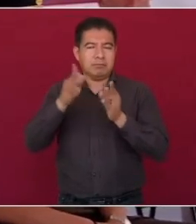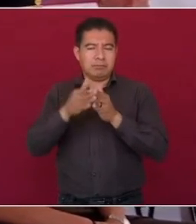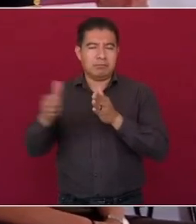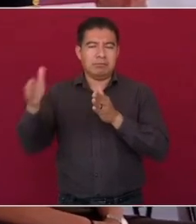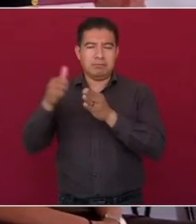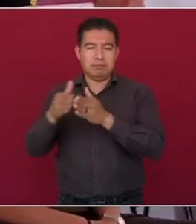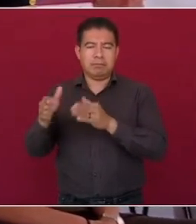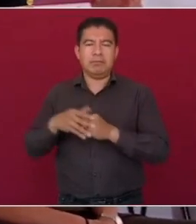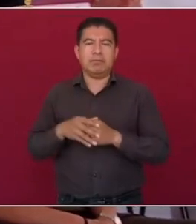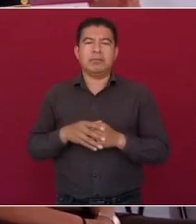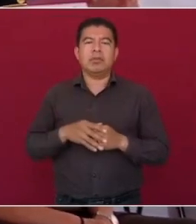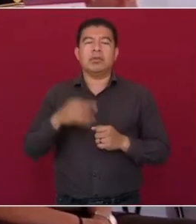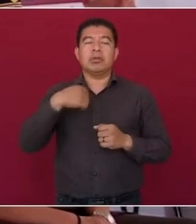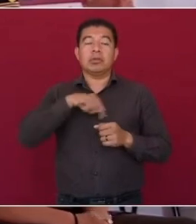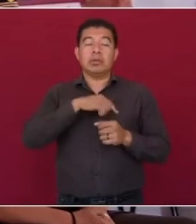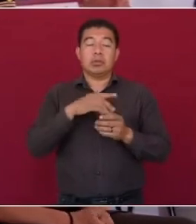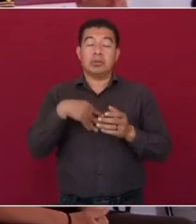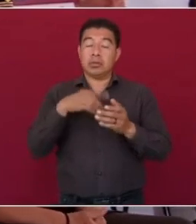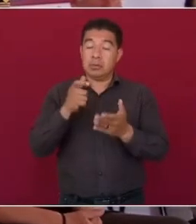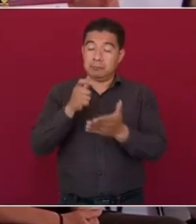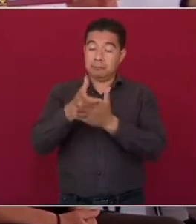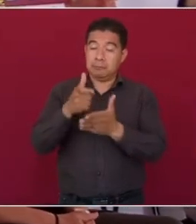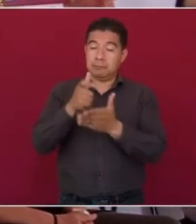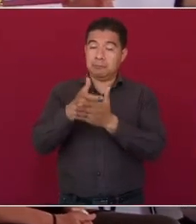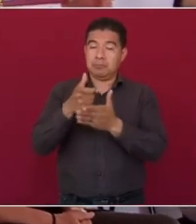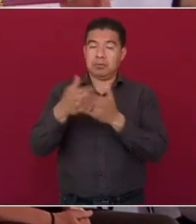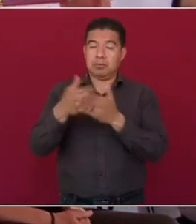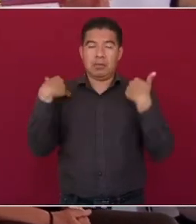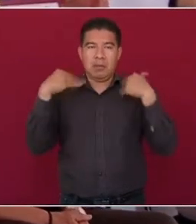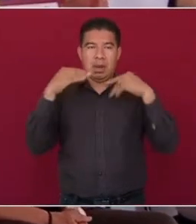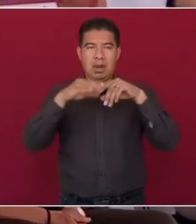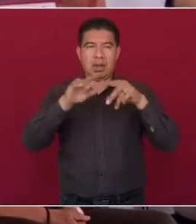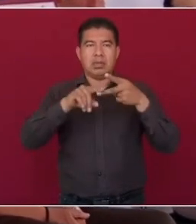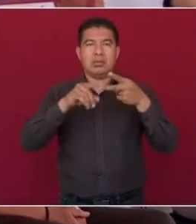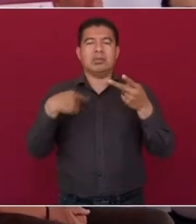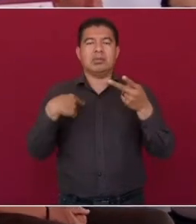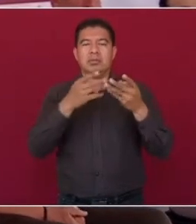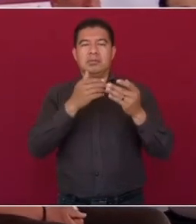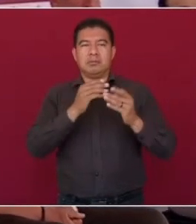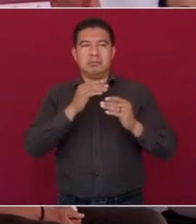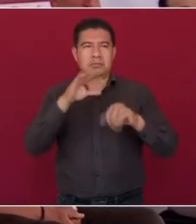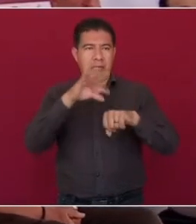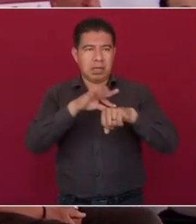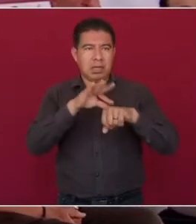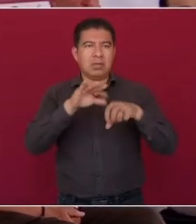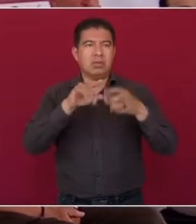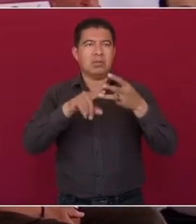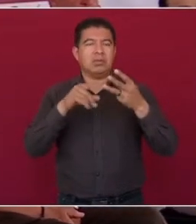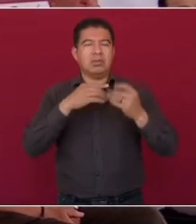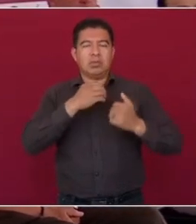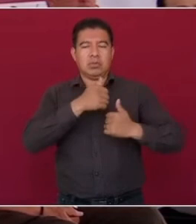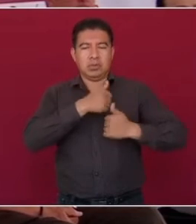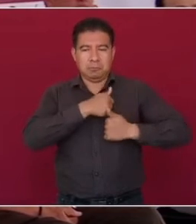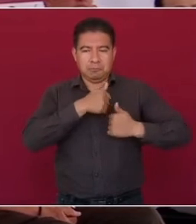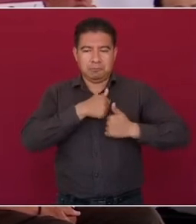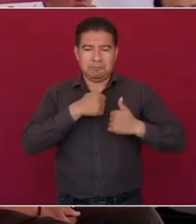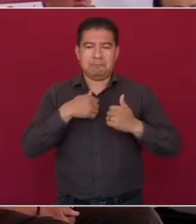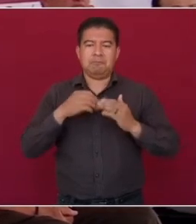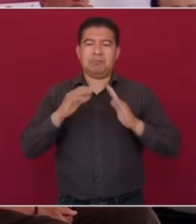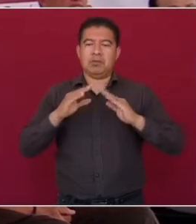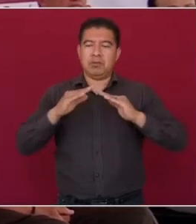Si a ello agregamos los sueldos y prestaciones de maestros, médicos, soldados, marinos y otros servidores